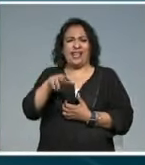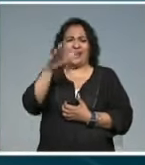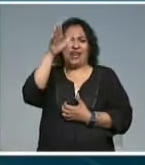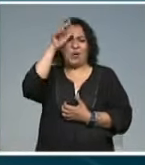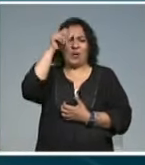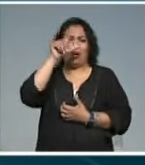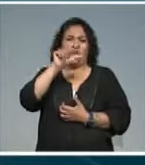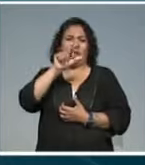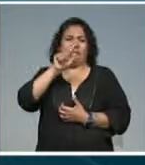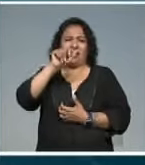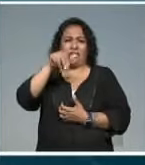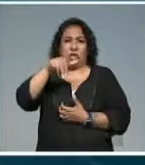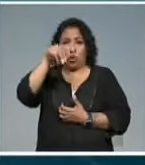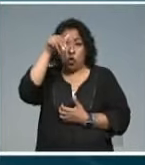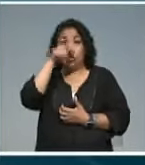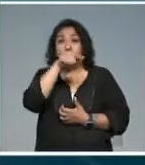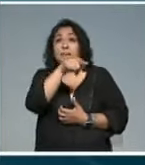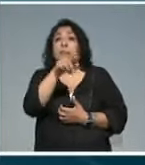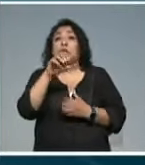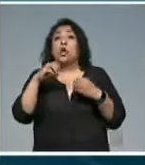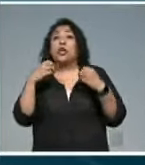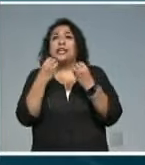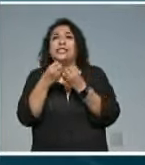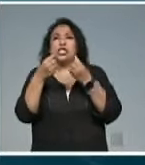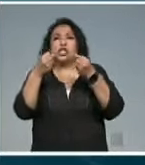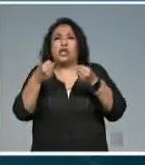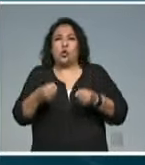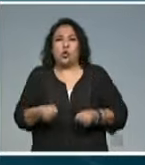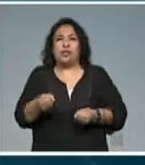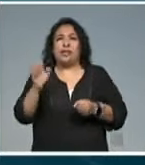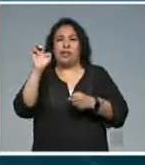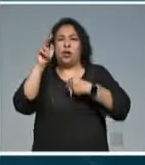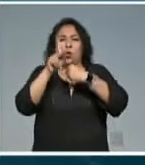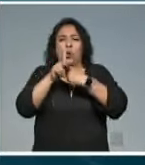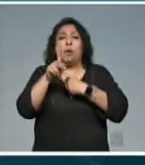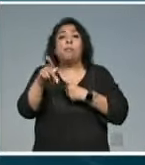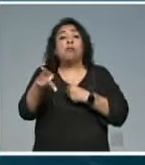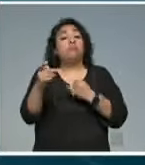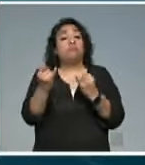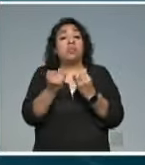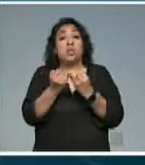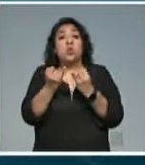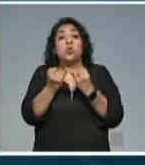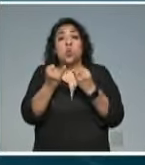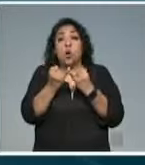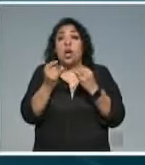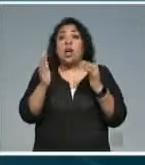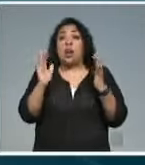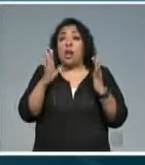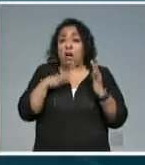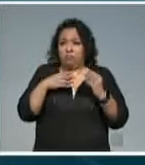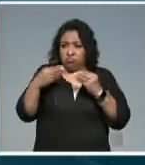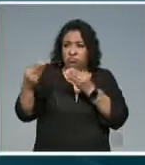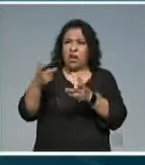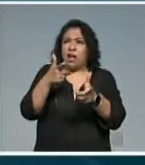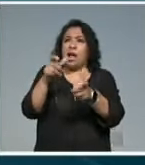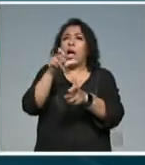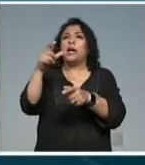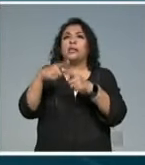Norte, mientras que la Organización de Seguridad Colectiva de Europa también está proveyendo de armas a